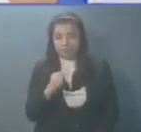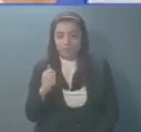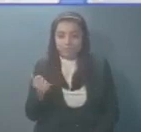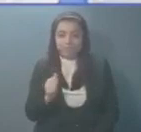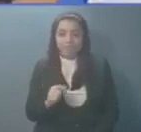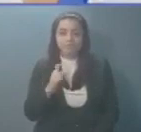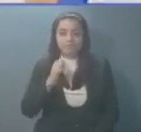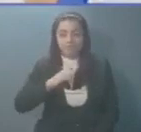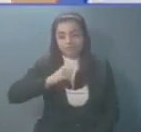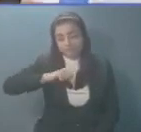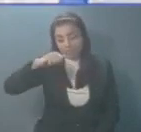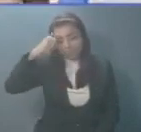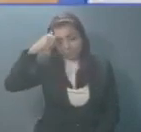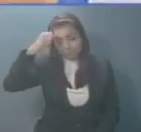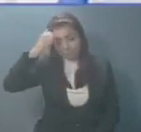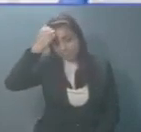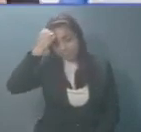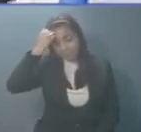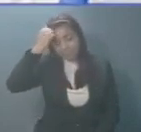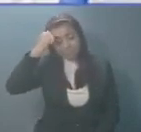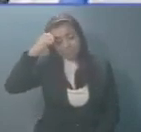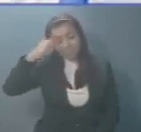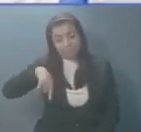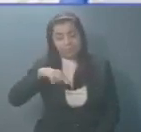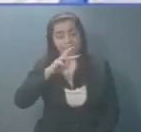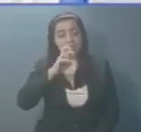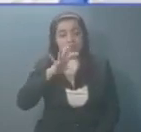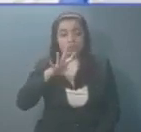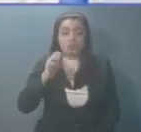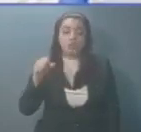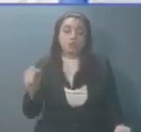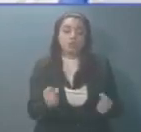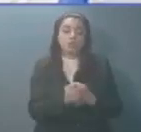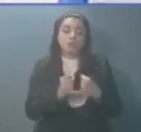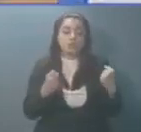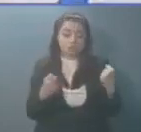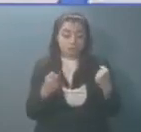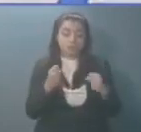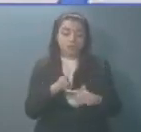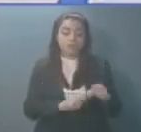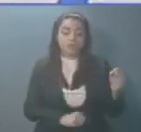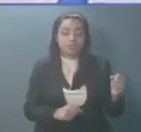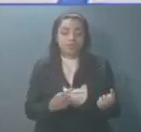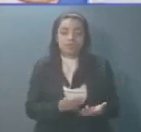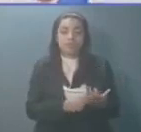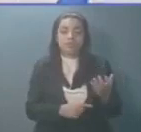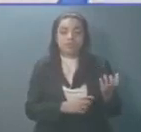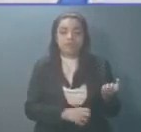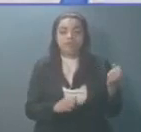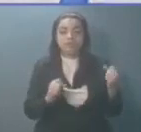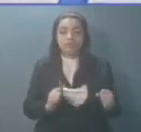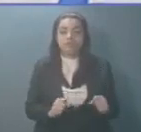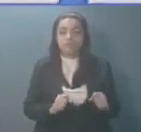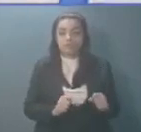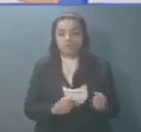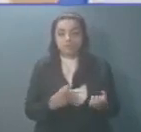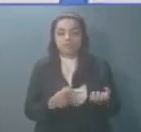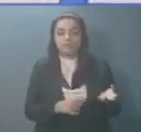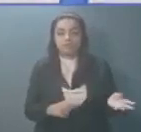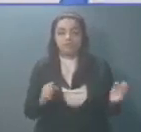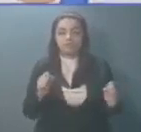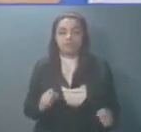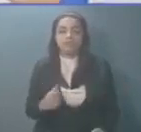estar aprobando el préstamo de 250 millones de dólares. Ahí arriba, señores de